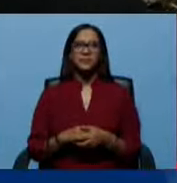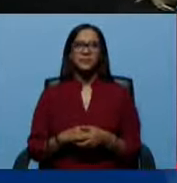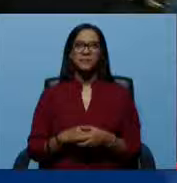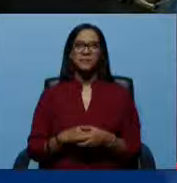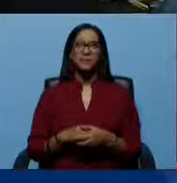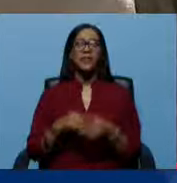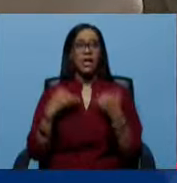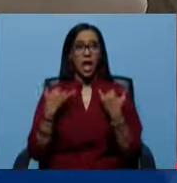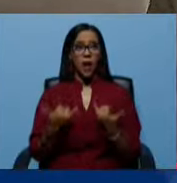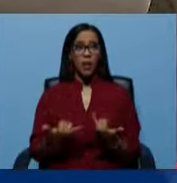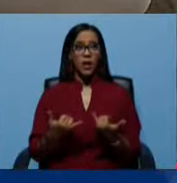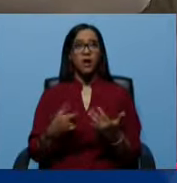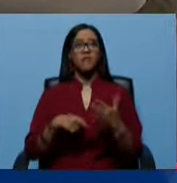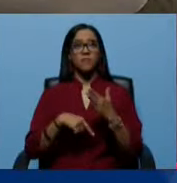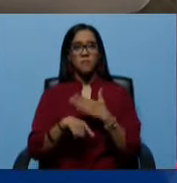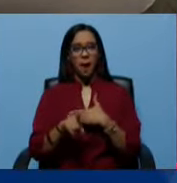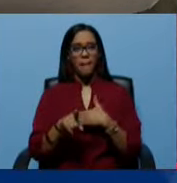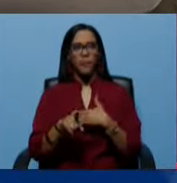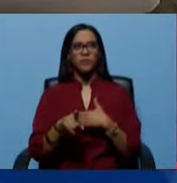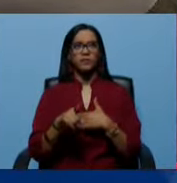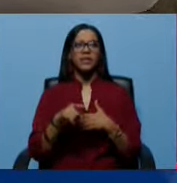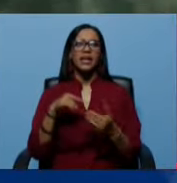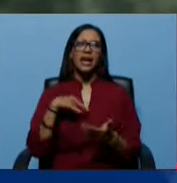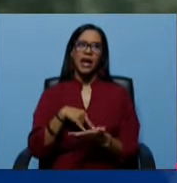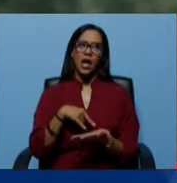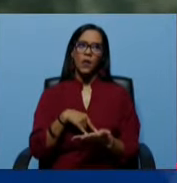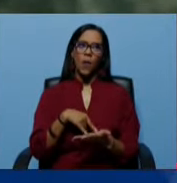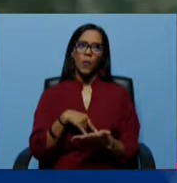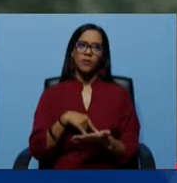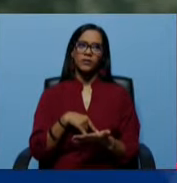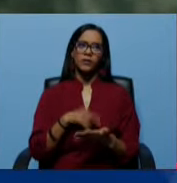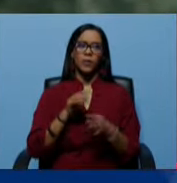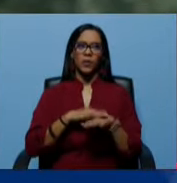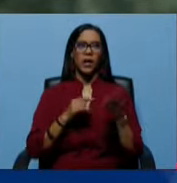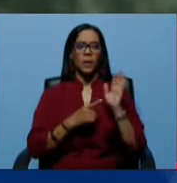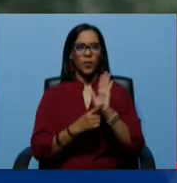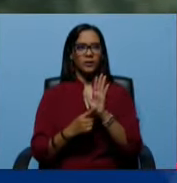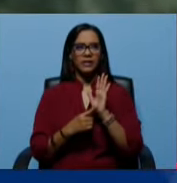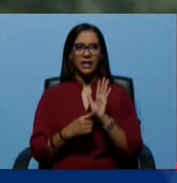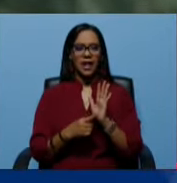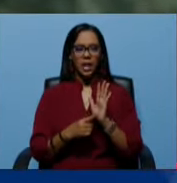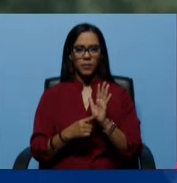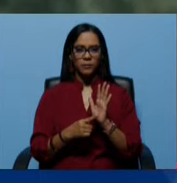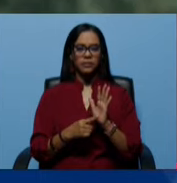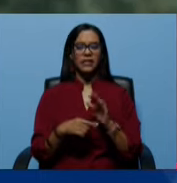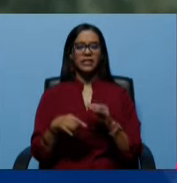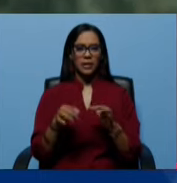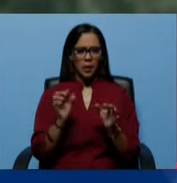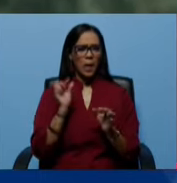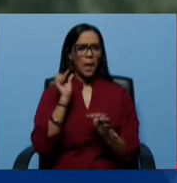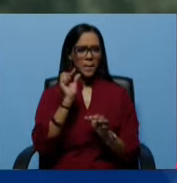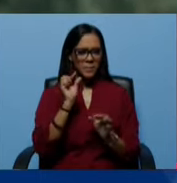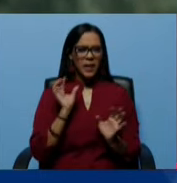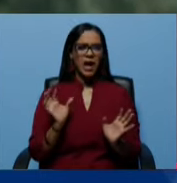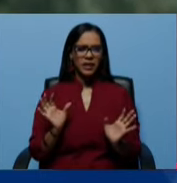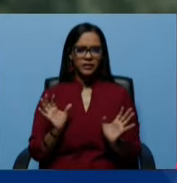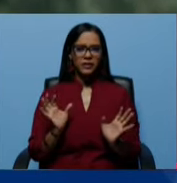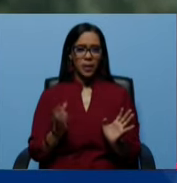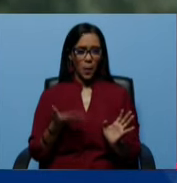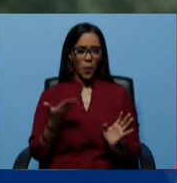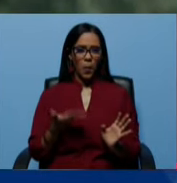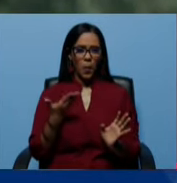Y ahora nos vamos de Carabobo porque mostramos perlitas, sobre todo